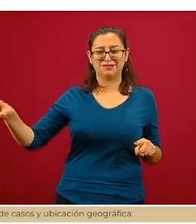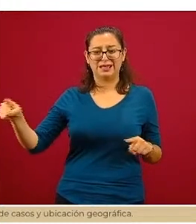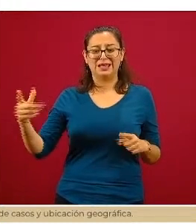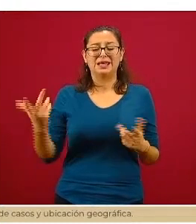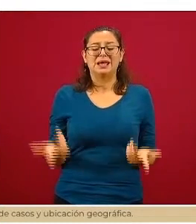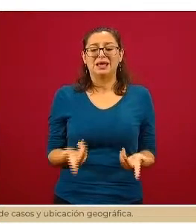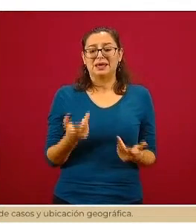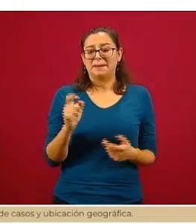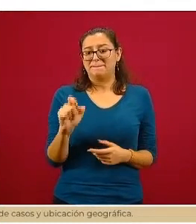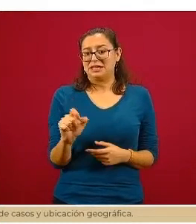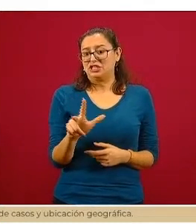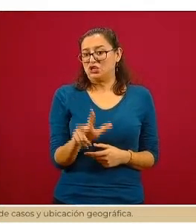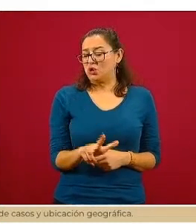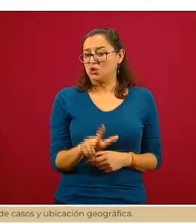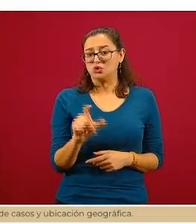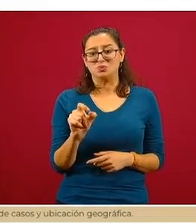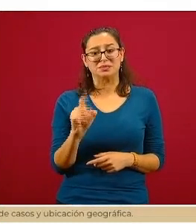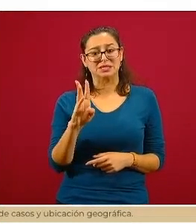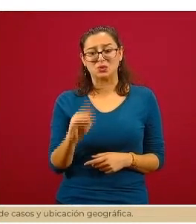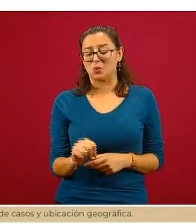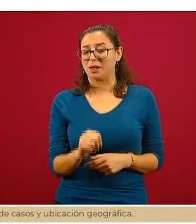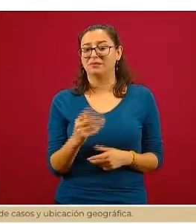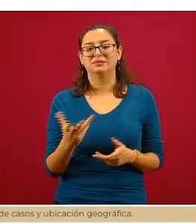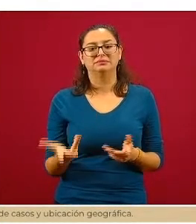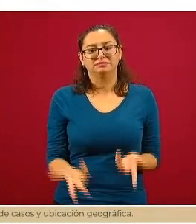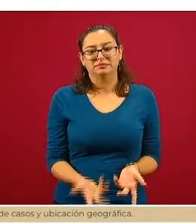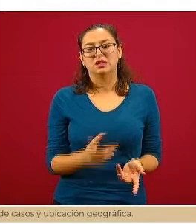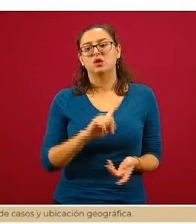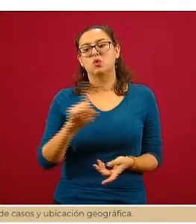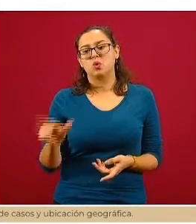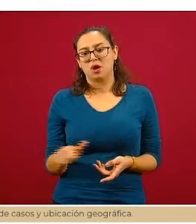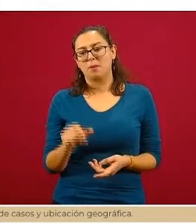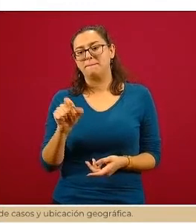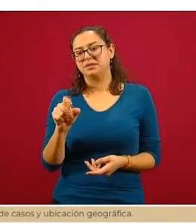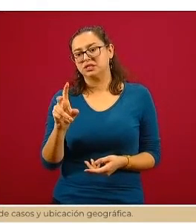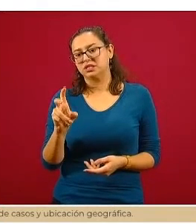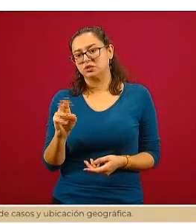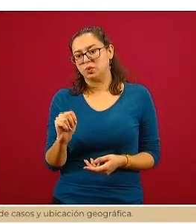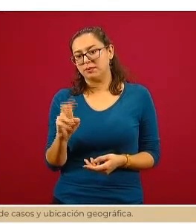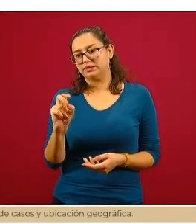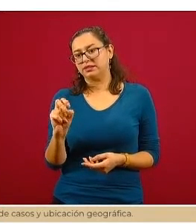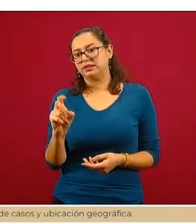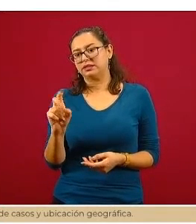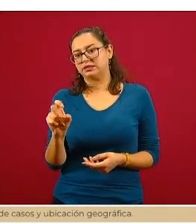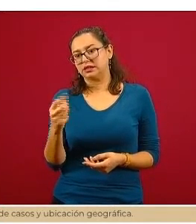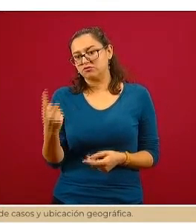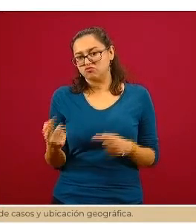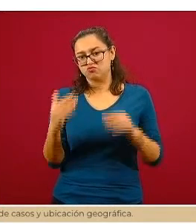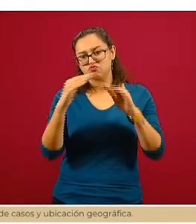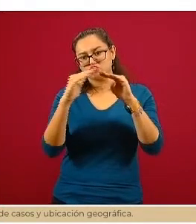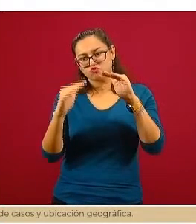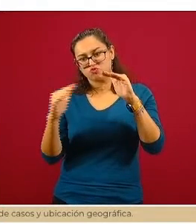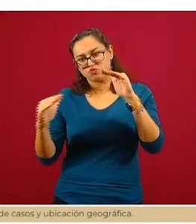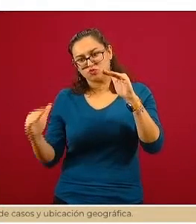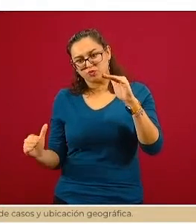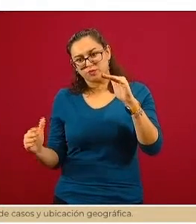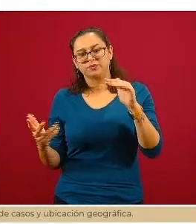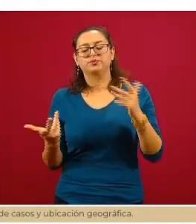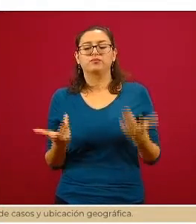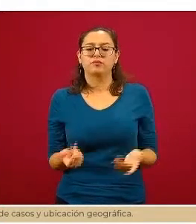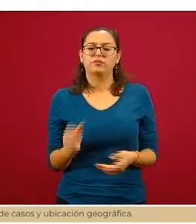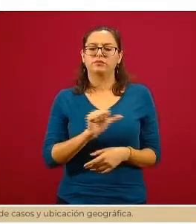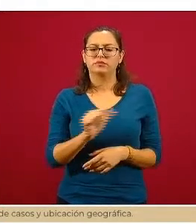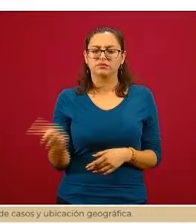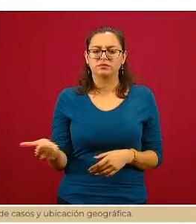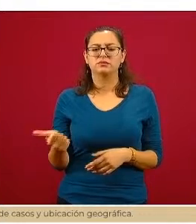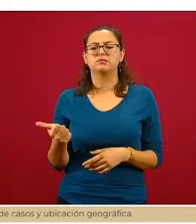el mismo pico en la 28 y contribuir con esta tendencia descendente en la 29, 30 y 31. Otros municipios